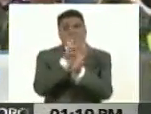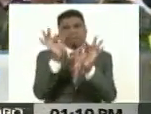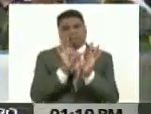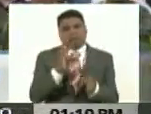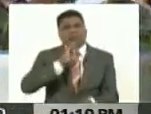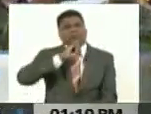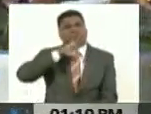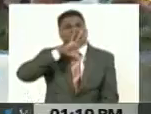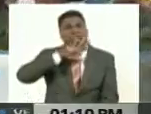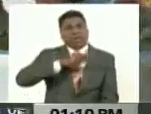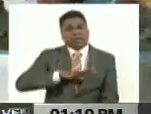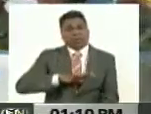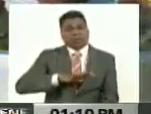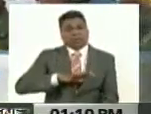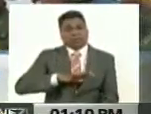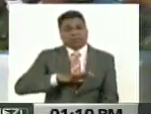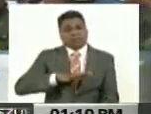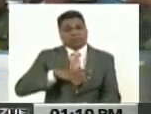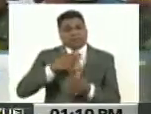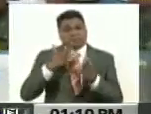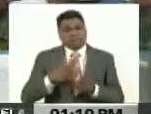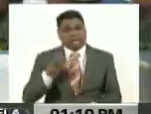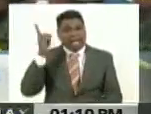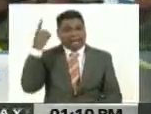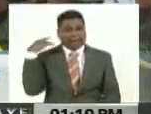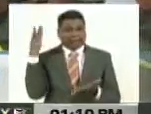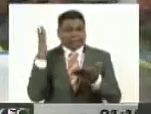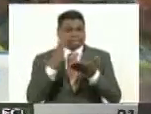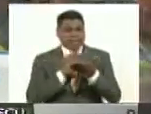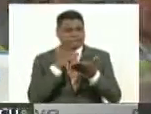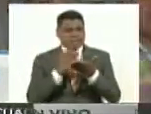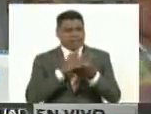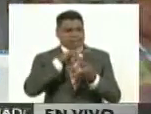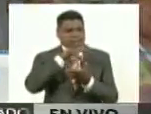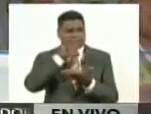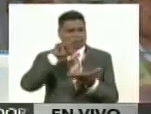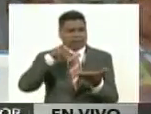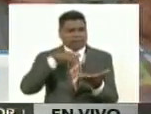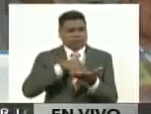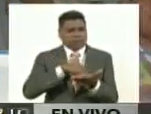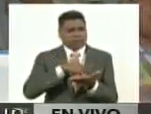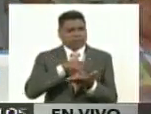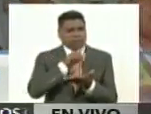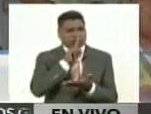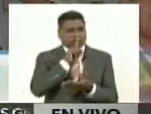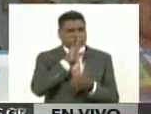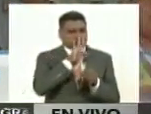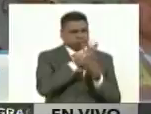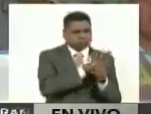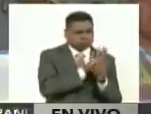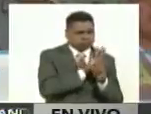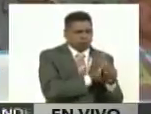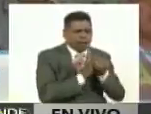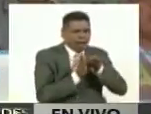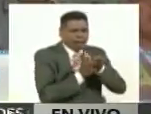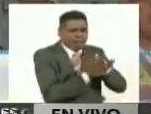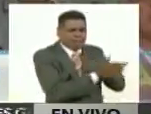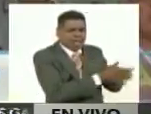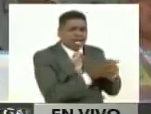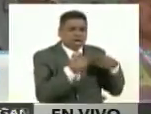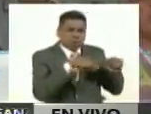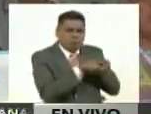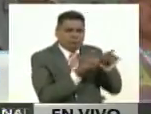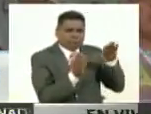historiadores de la Cuarta República trataron de tapar, de esconder, así como que escondieron a Ezequiel